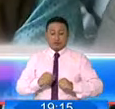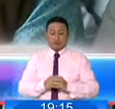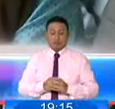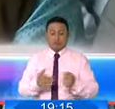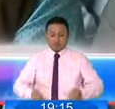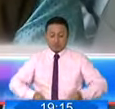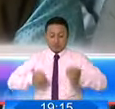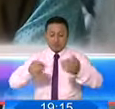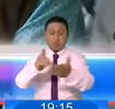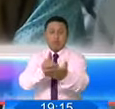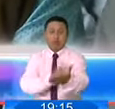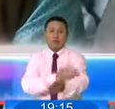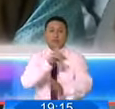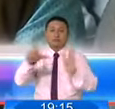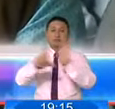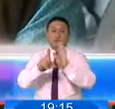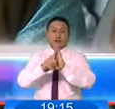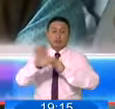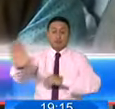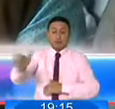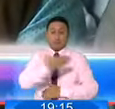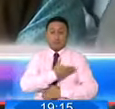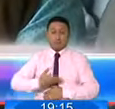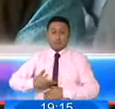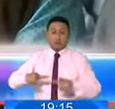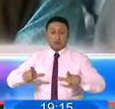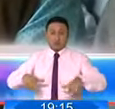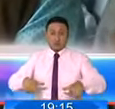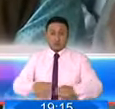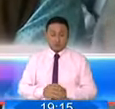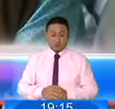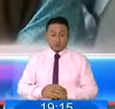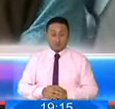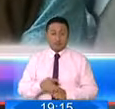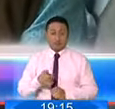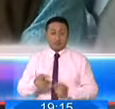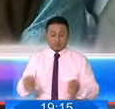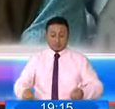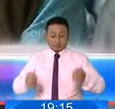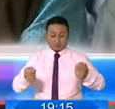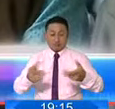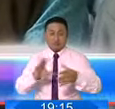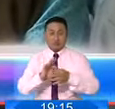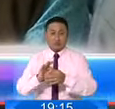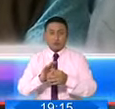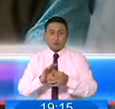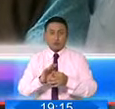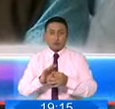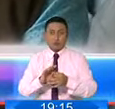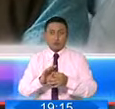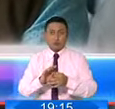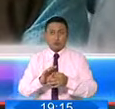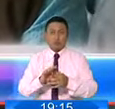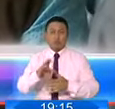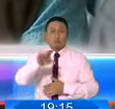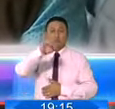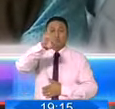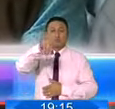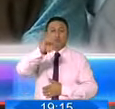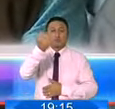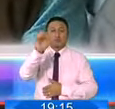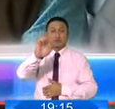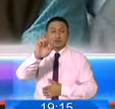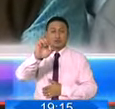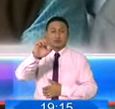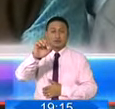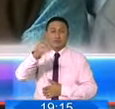este proyecto de ley y que el señor presidente Lenín Moreno entregue al compañero José Serrano,